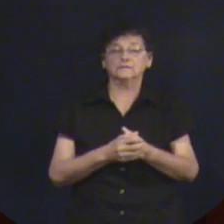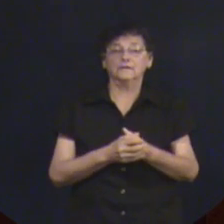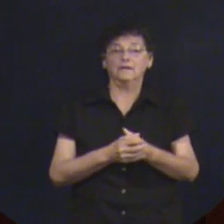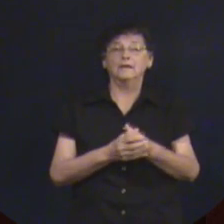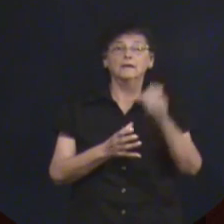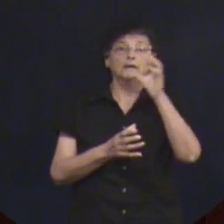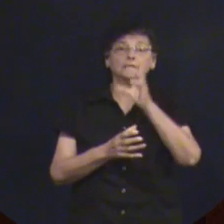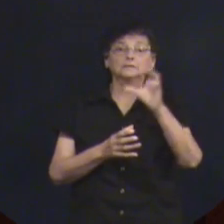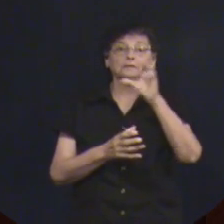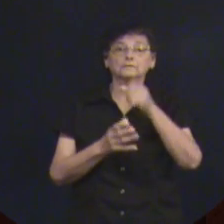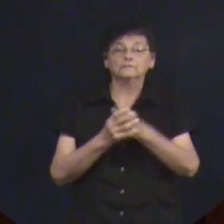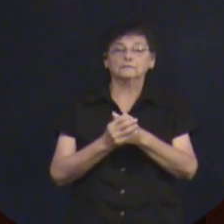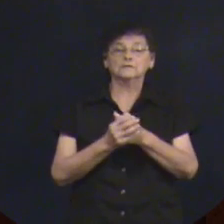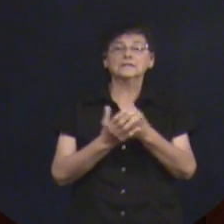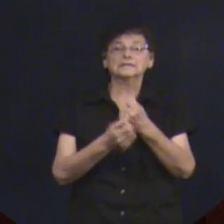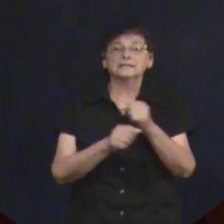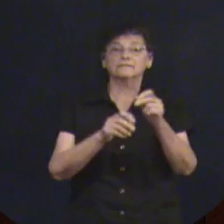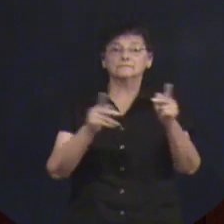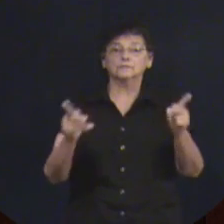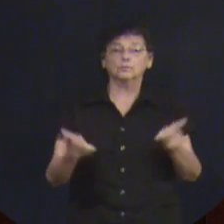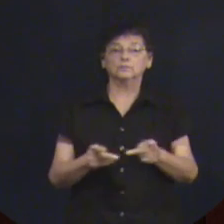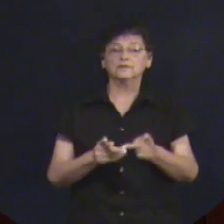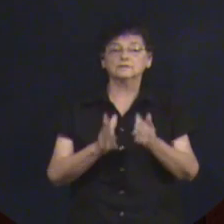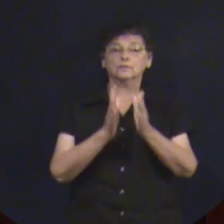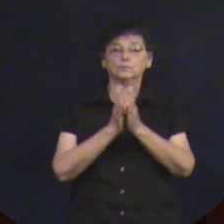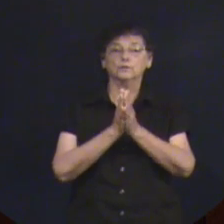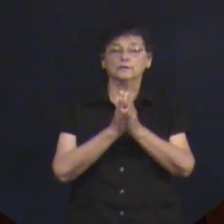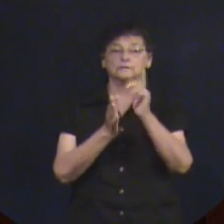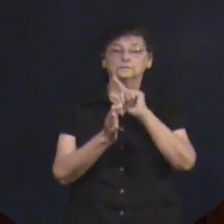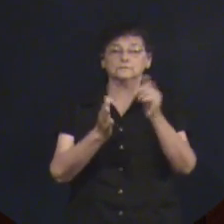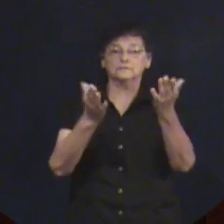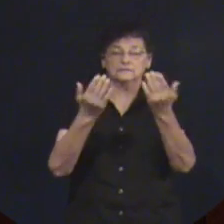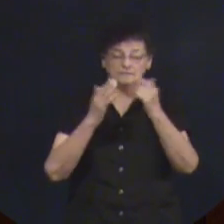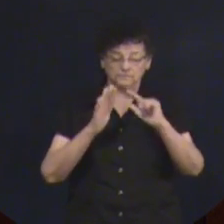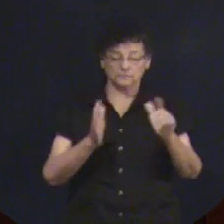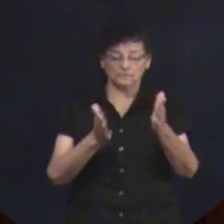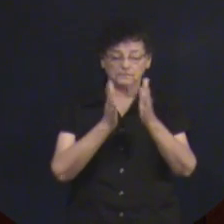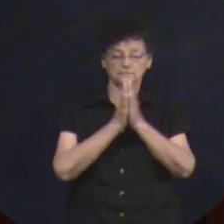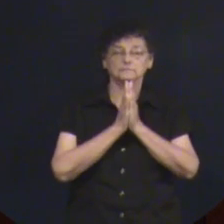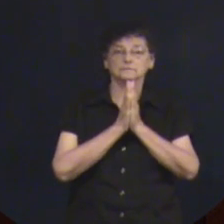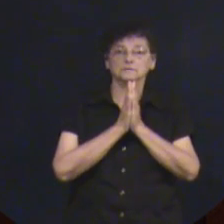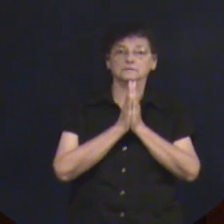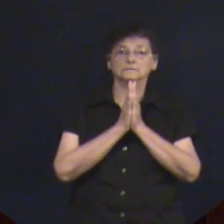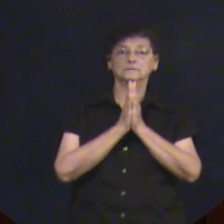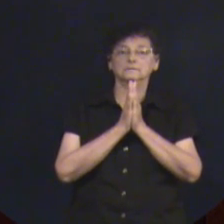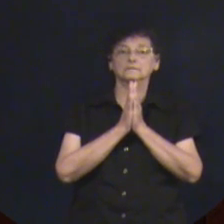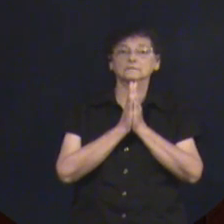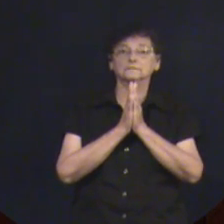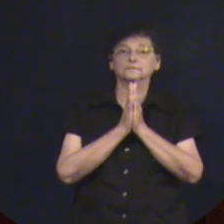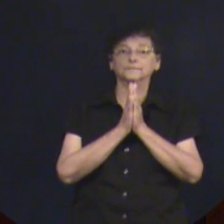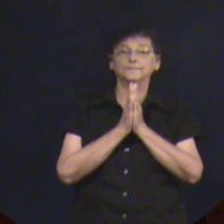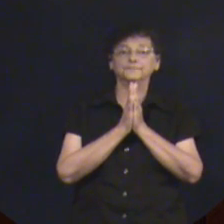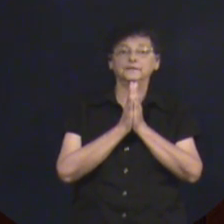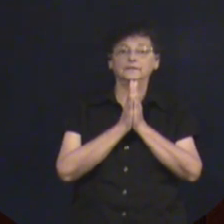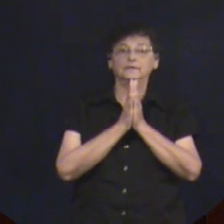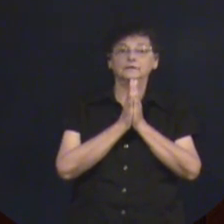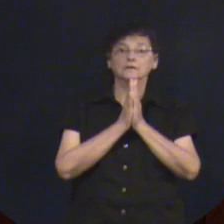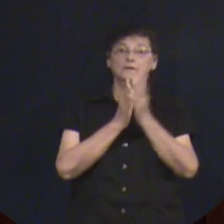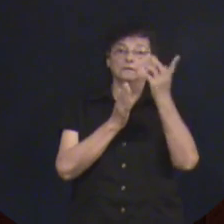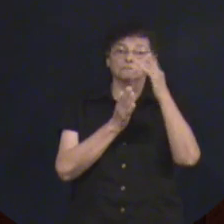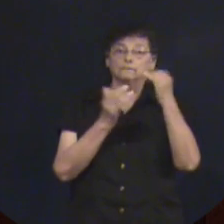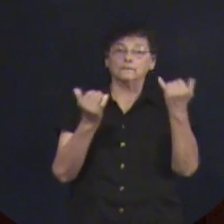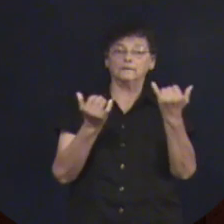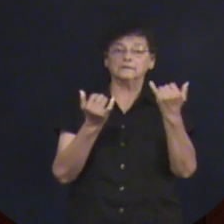a buscar refugio, roguemos al Señor. Señor, escucha nuestra oración.